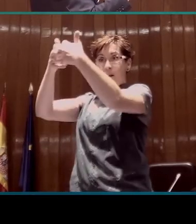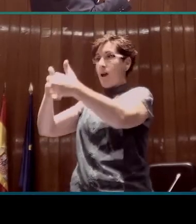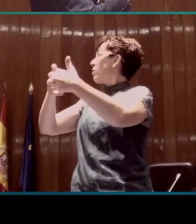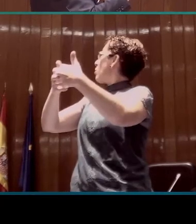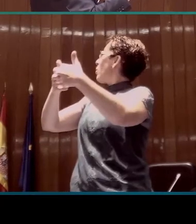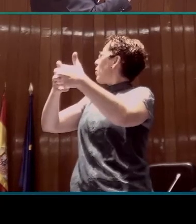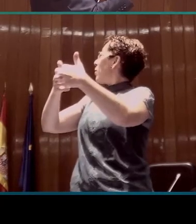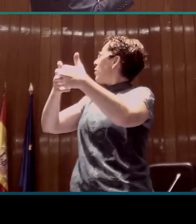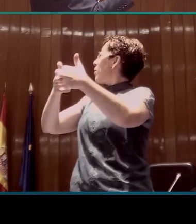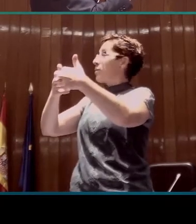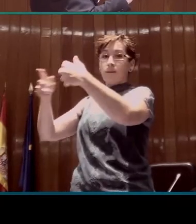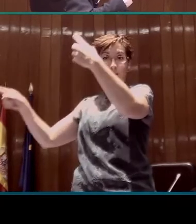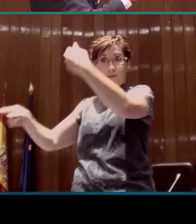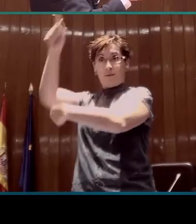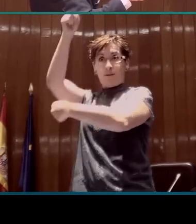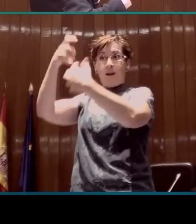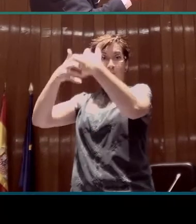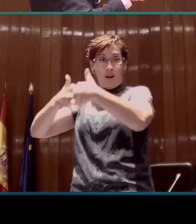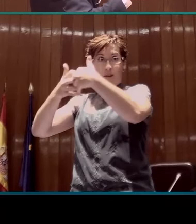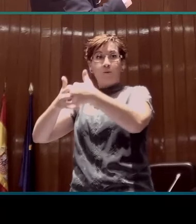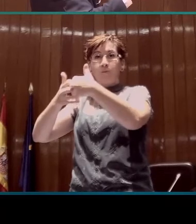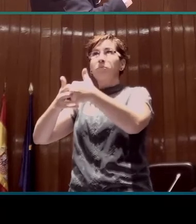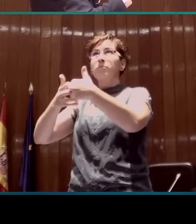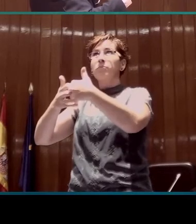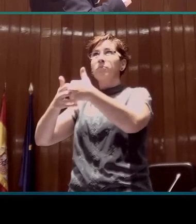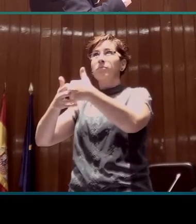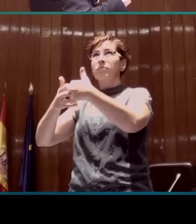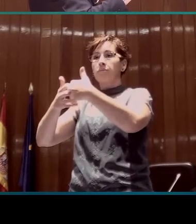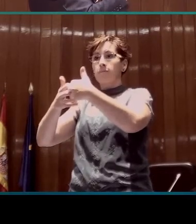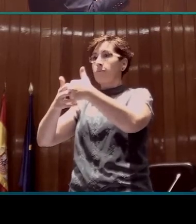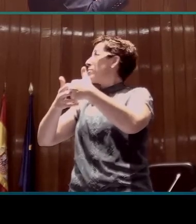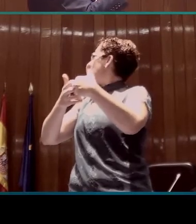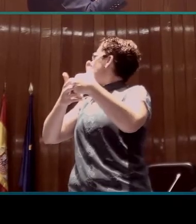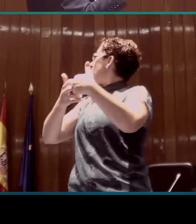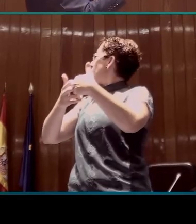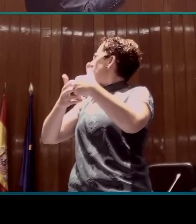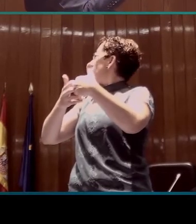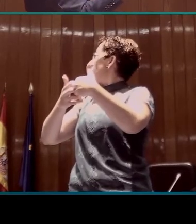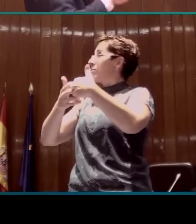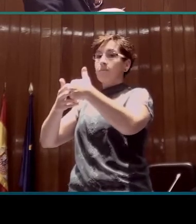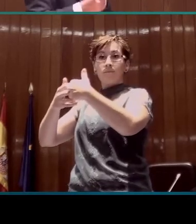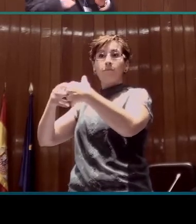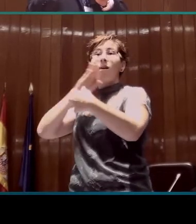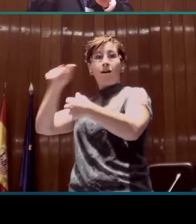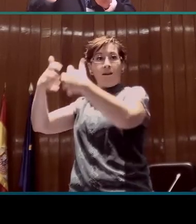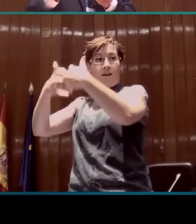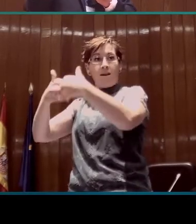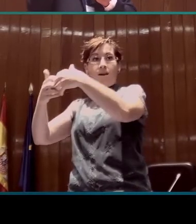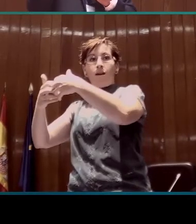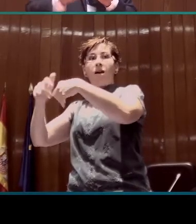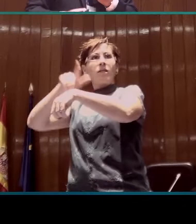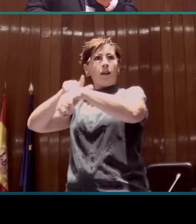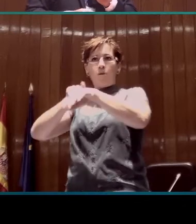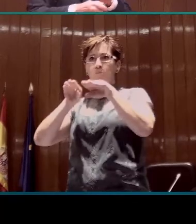que responden a los botones, esos amplificadores están sincronizados con la